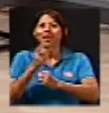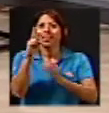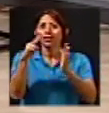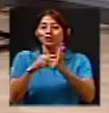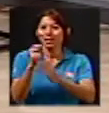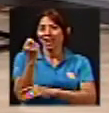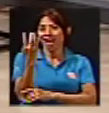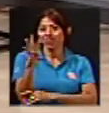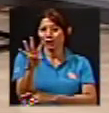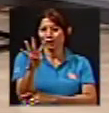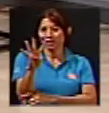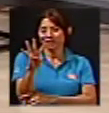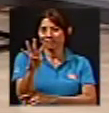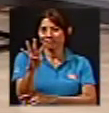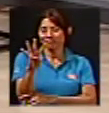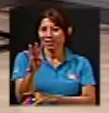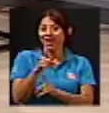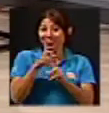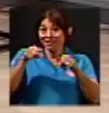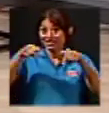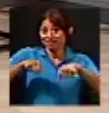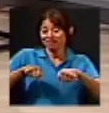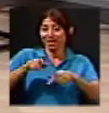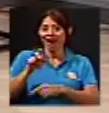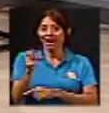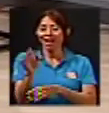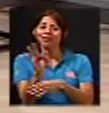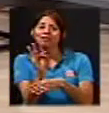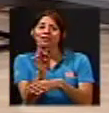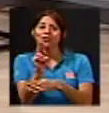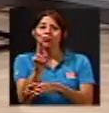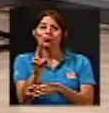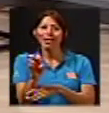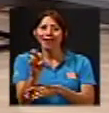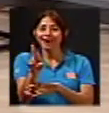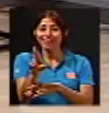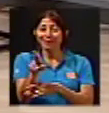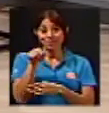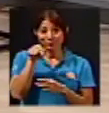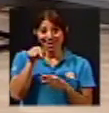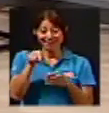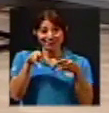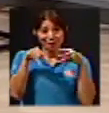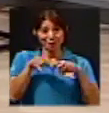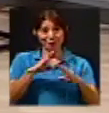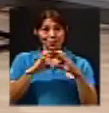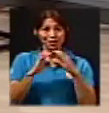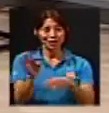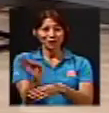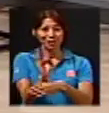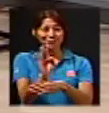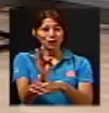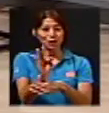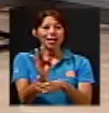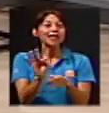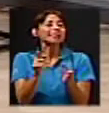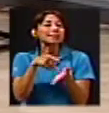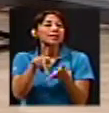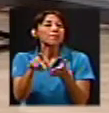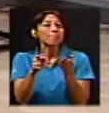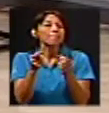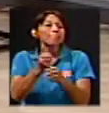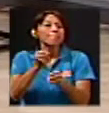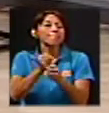2014 desde Canal UCR, este medio televisivo que se paga con los impuestos que